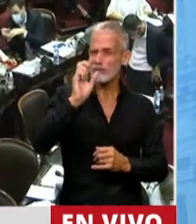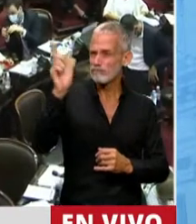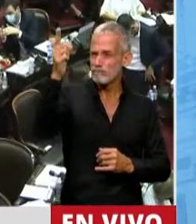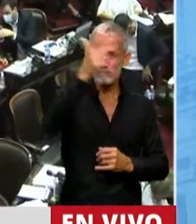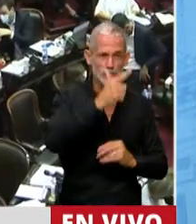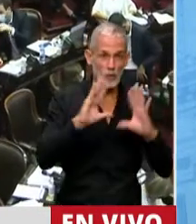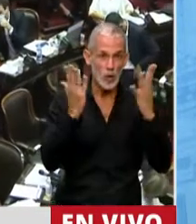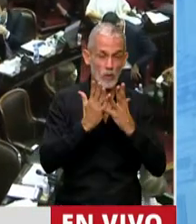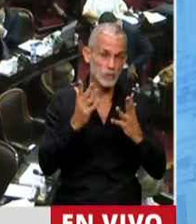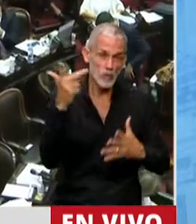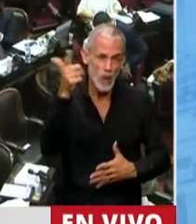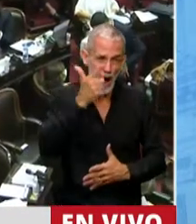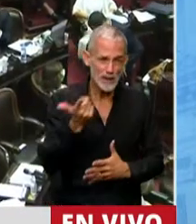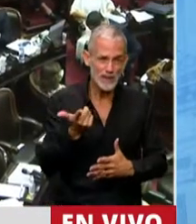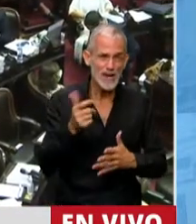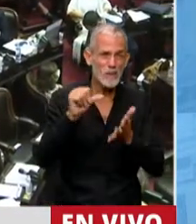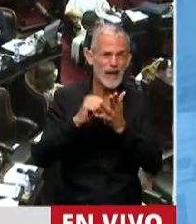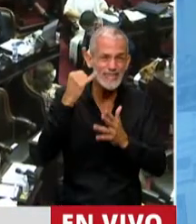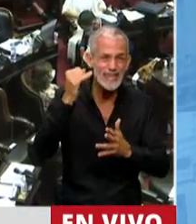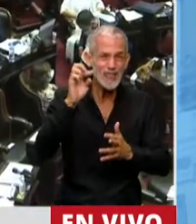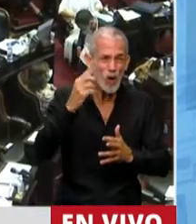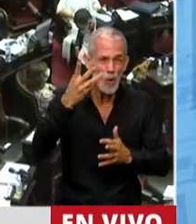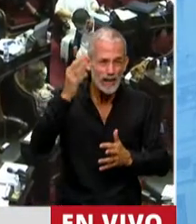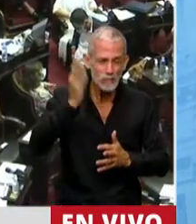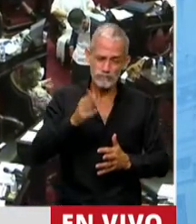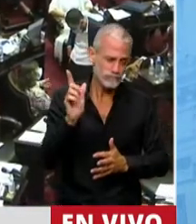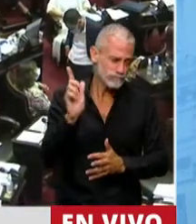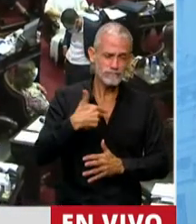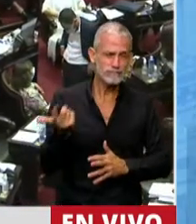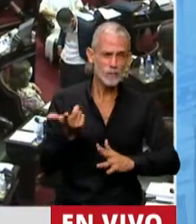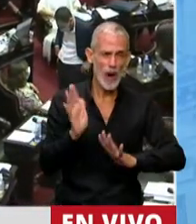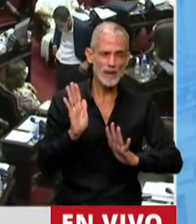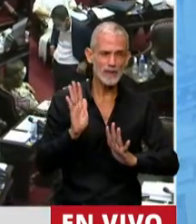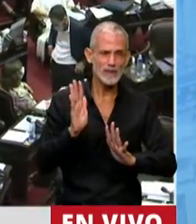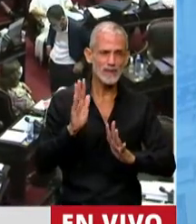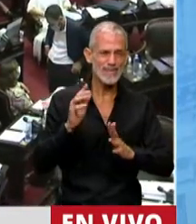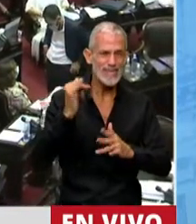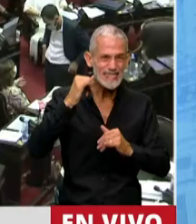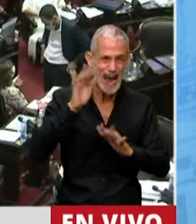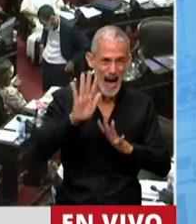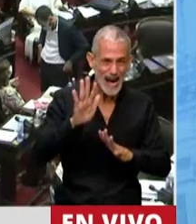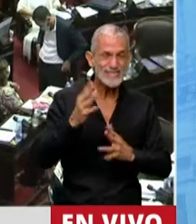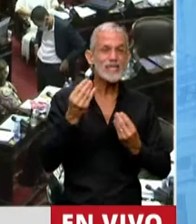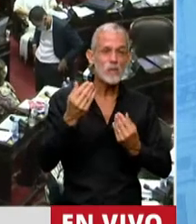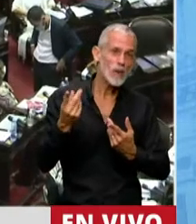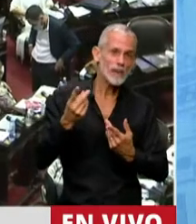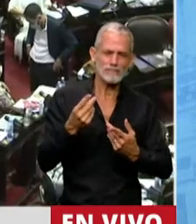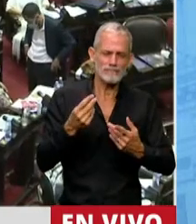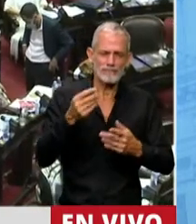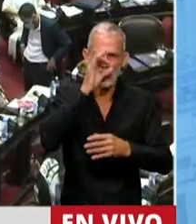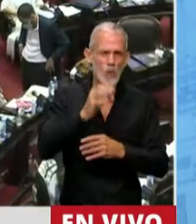en ningún lugar del mundo. No hay país viable con ese esquema de rentabilidad